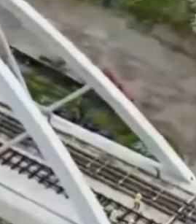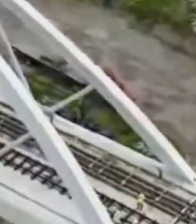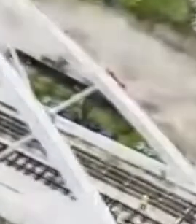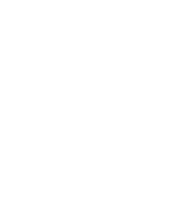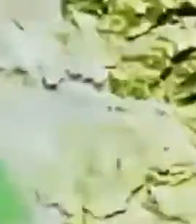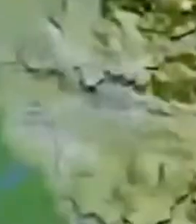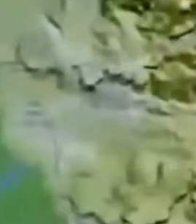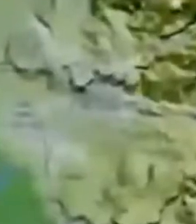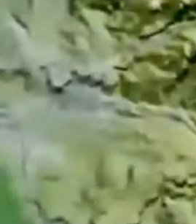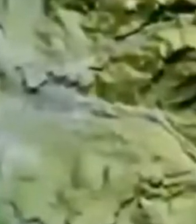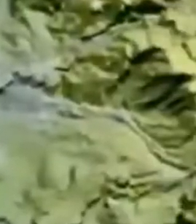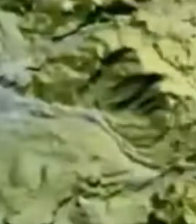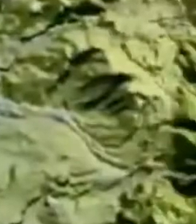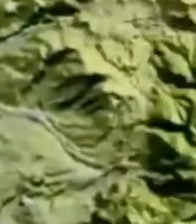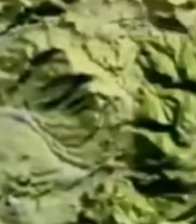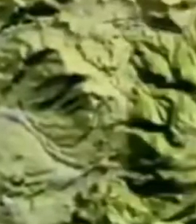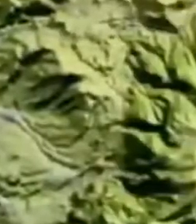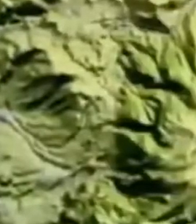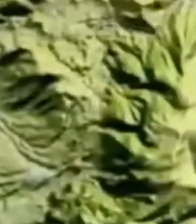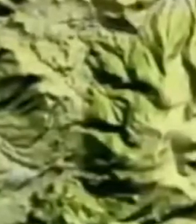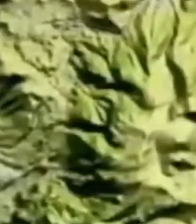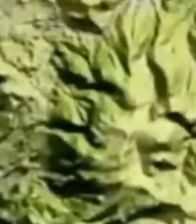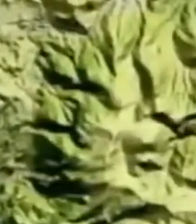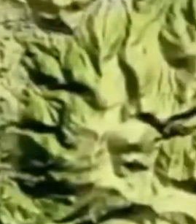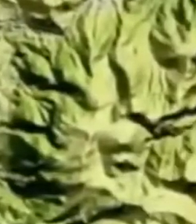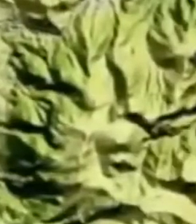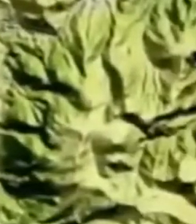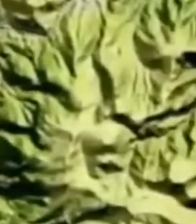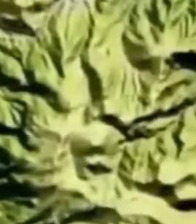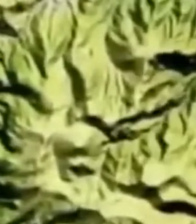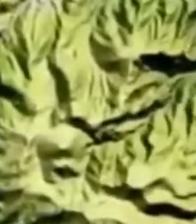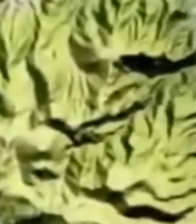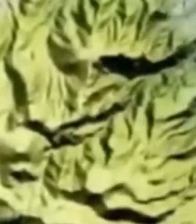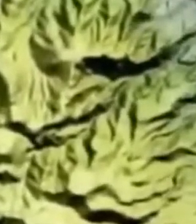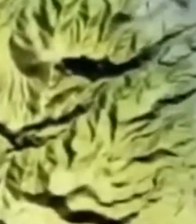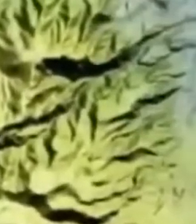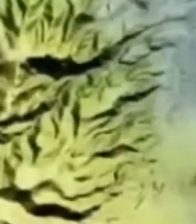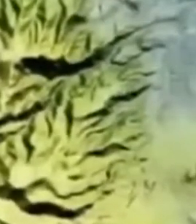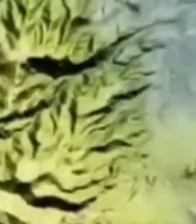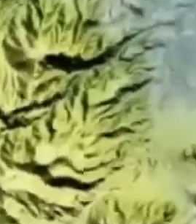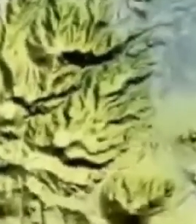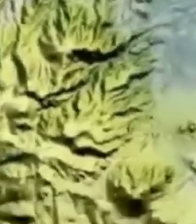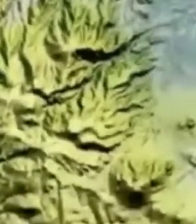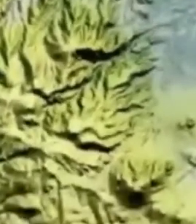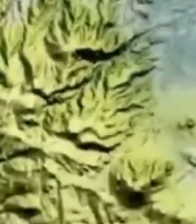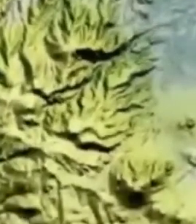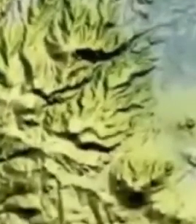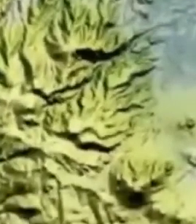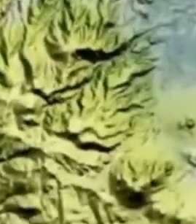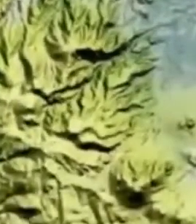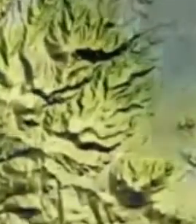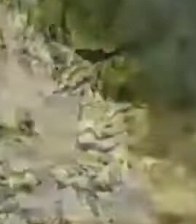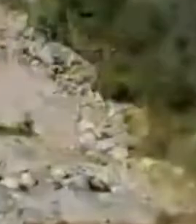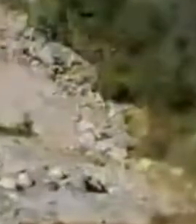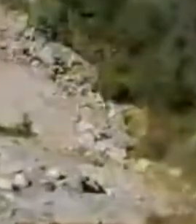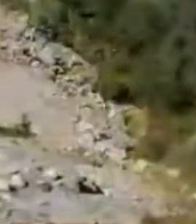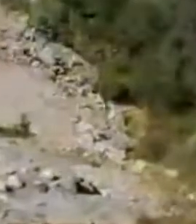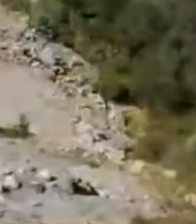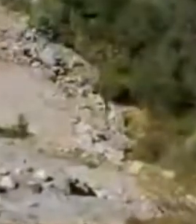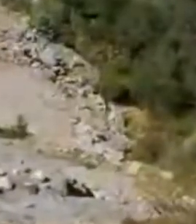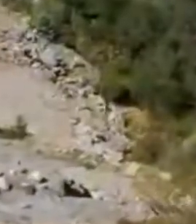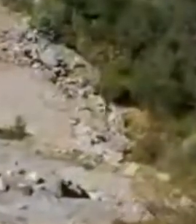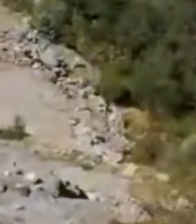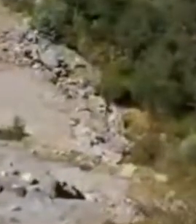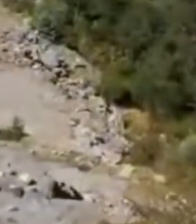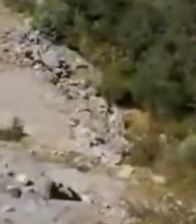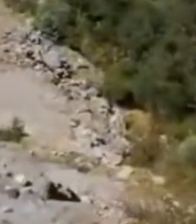deslizamiento. Tramo 1, 36 kilómetros, avance a la fecha 99.6%.